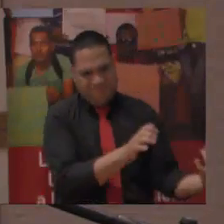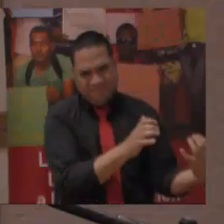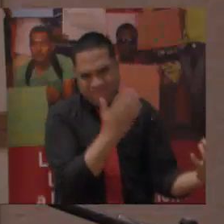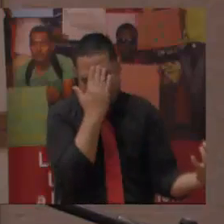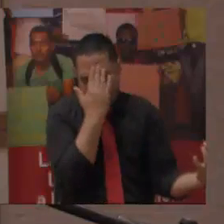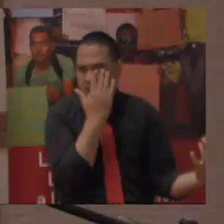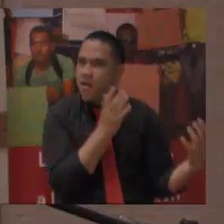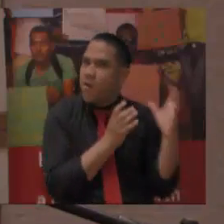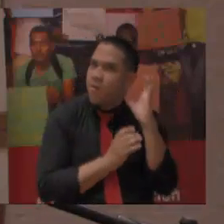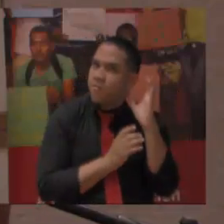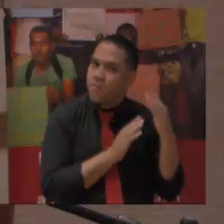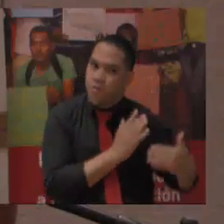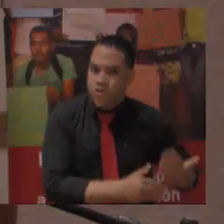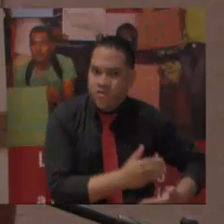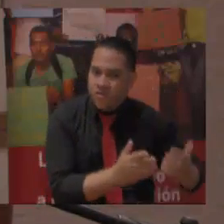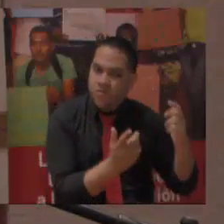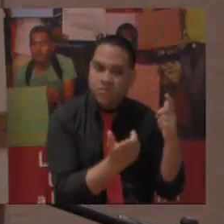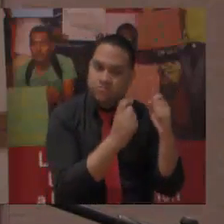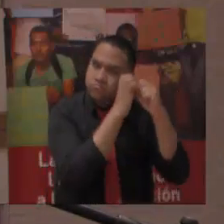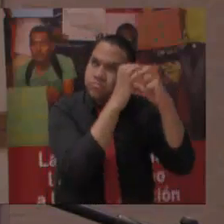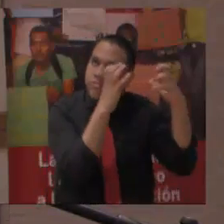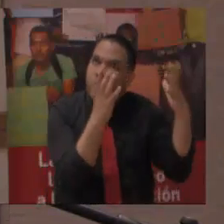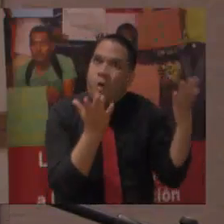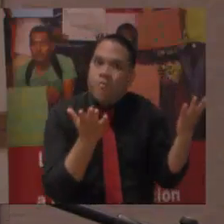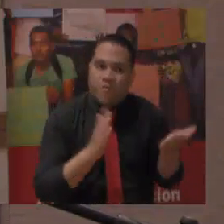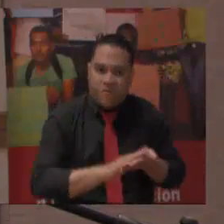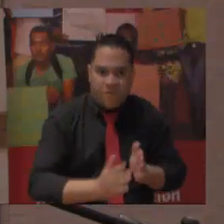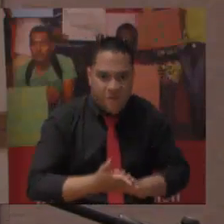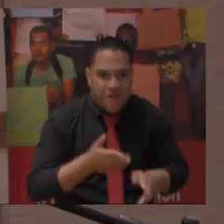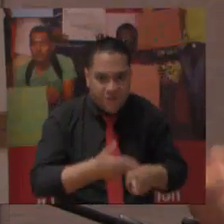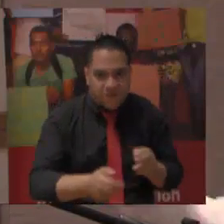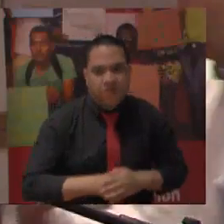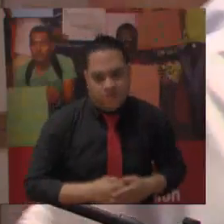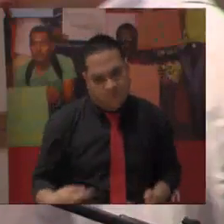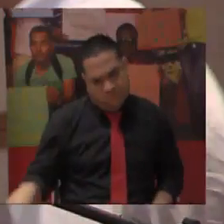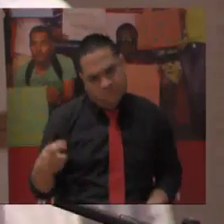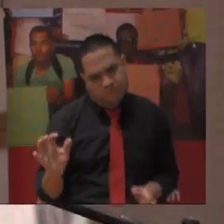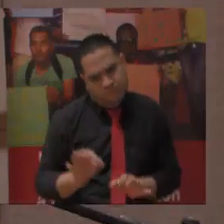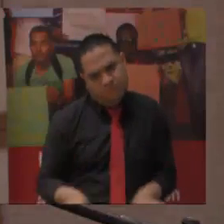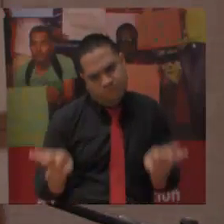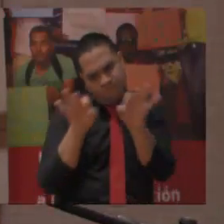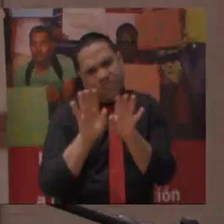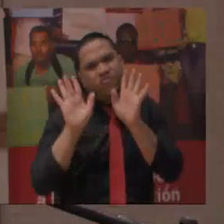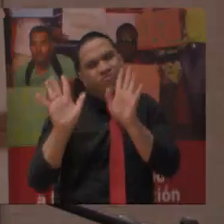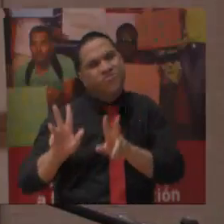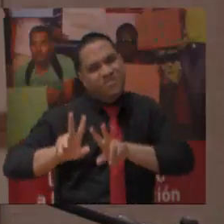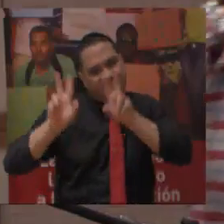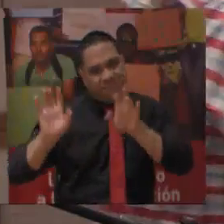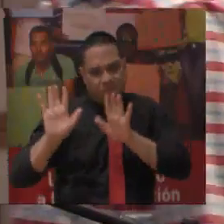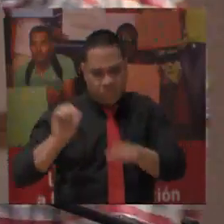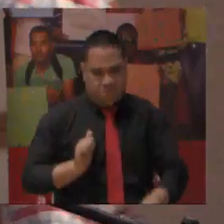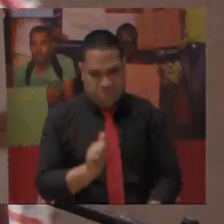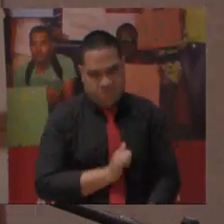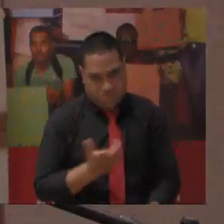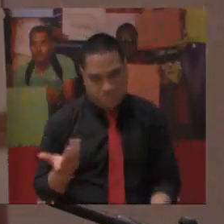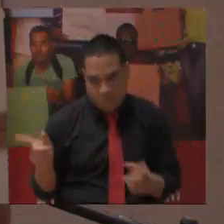un proceso y del reto a continuación. Ellos son también claves en todo este tema como sector privado.